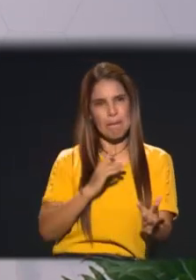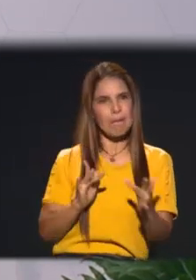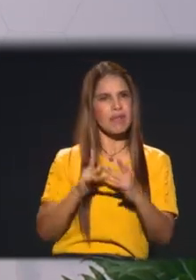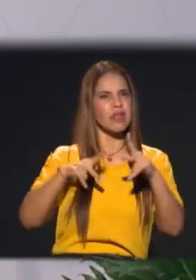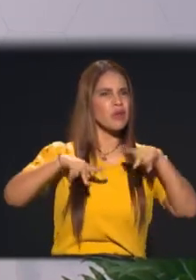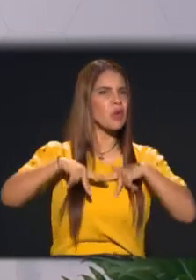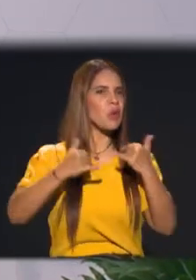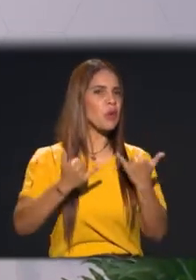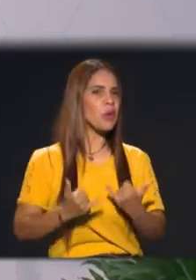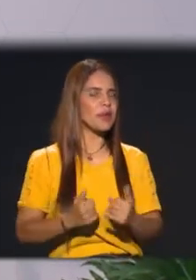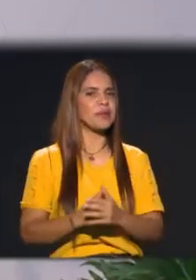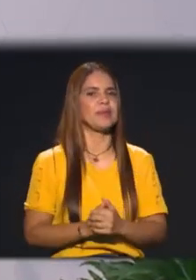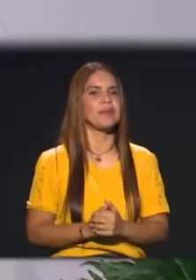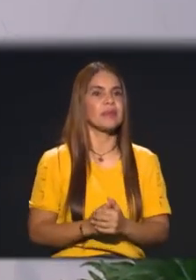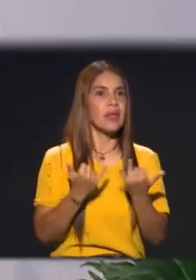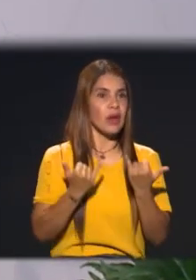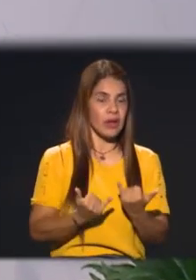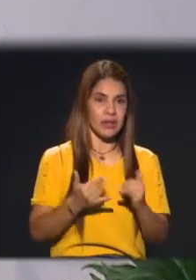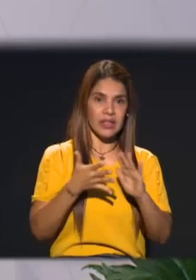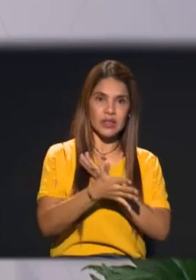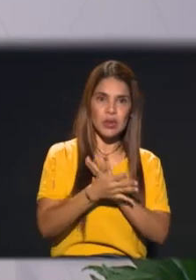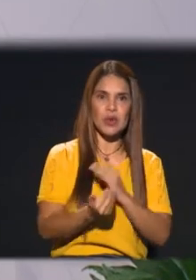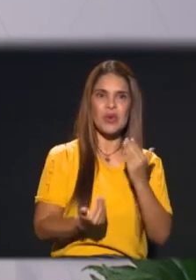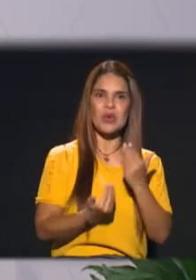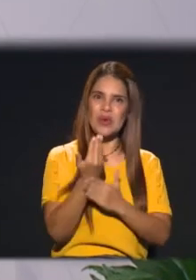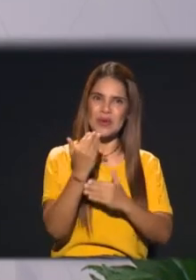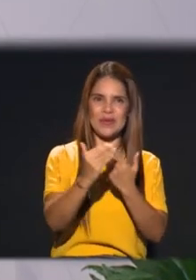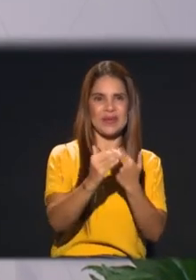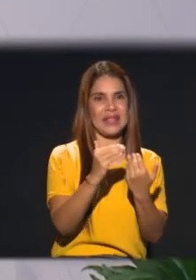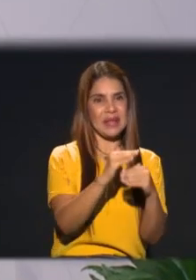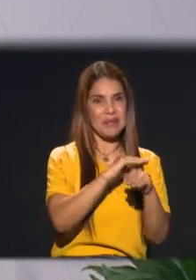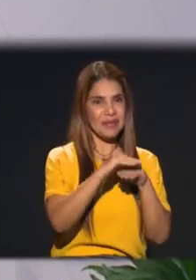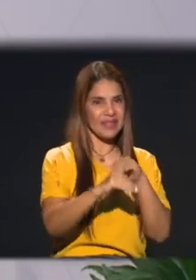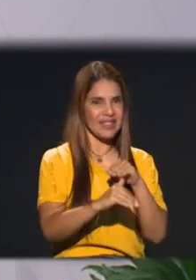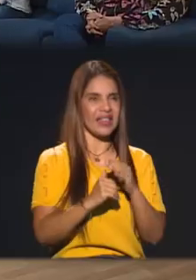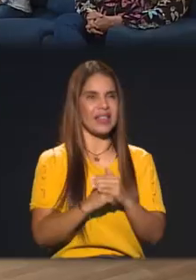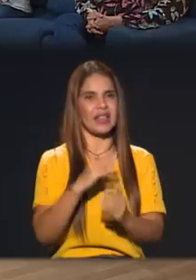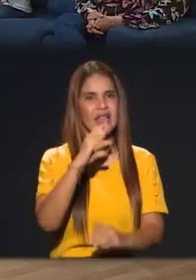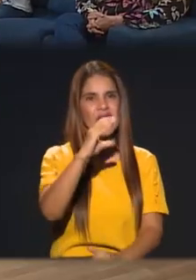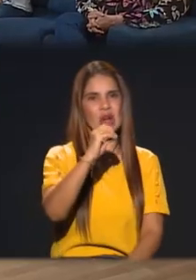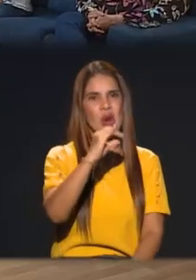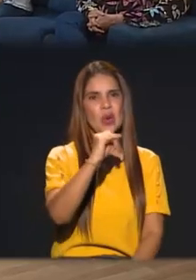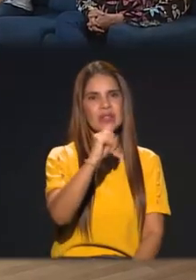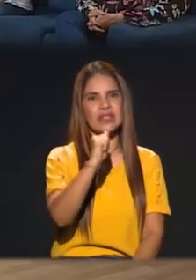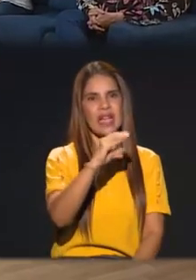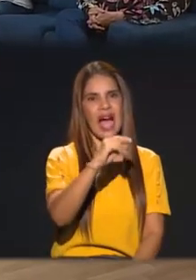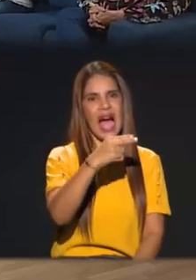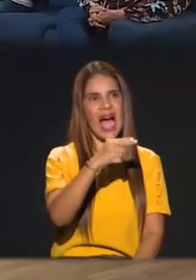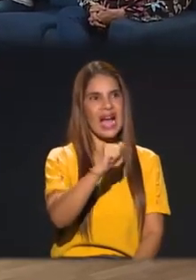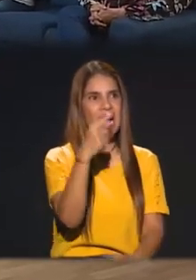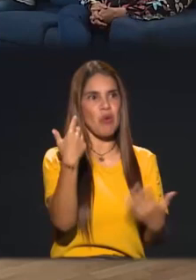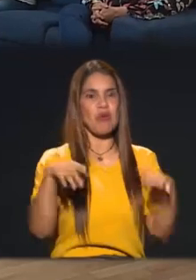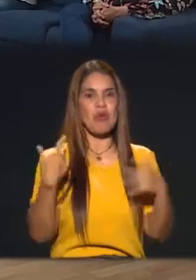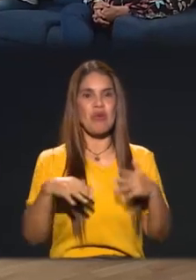hoy, ser maestro. Y les cuento que ya está en el set otro invitado. Se trata de Cosiaca, que ya se me infiltró